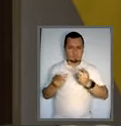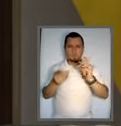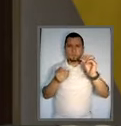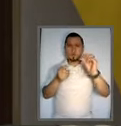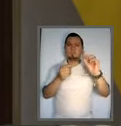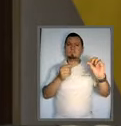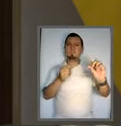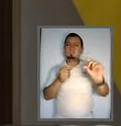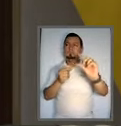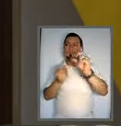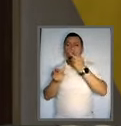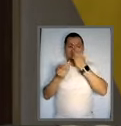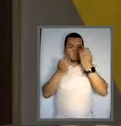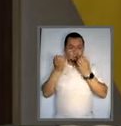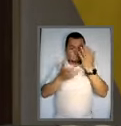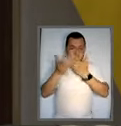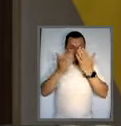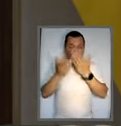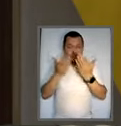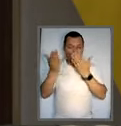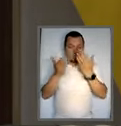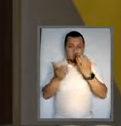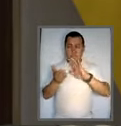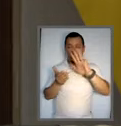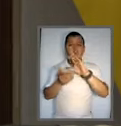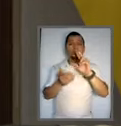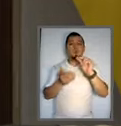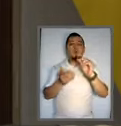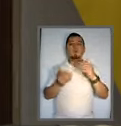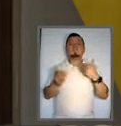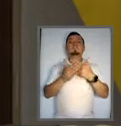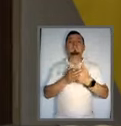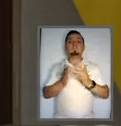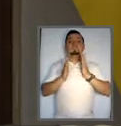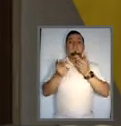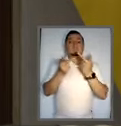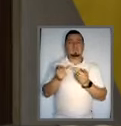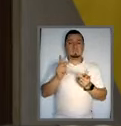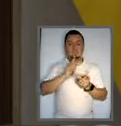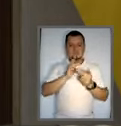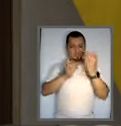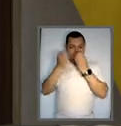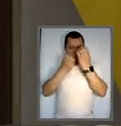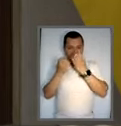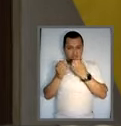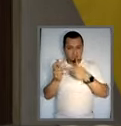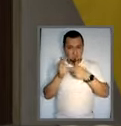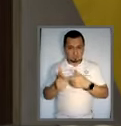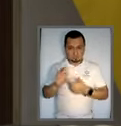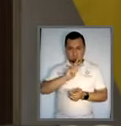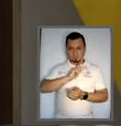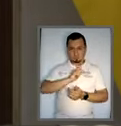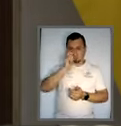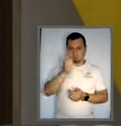que estaremos diseñando. Lo que acordamos en la mesa es no anticiparnos, dejar unas semanas para ver cómo va evolucionando desde el punto de